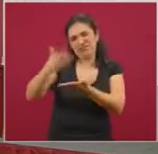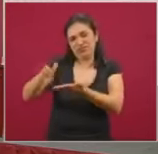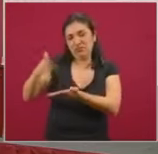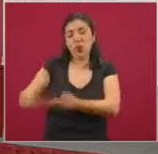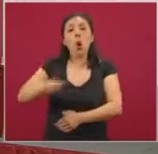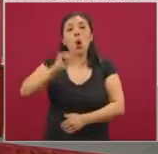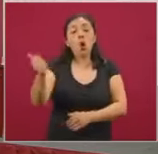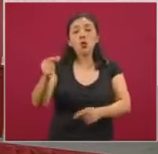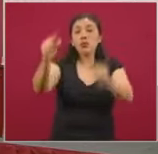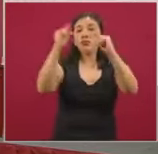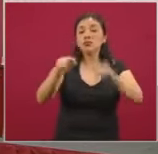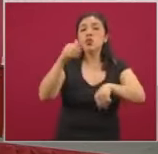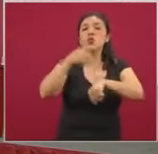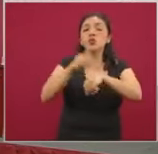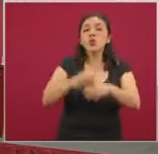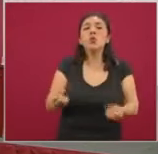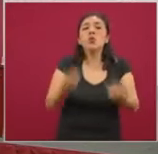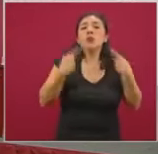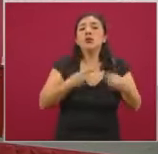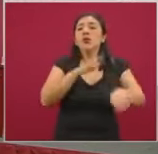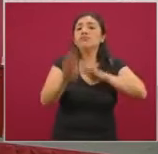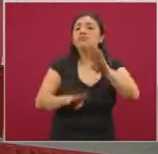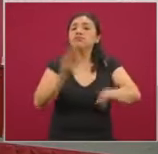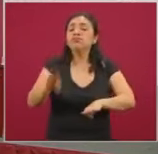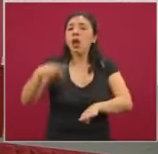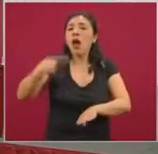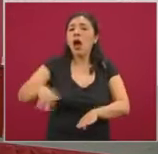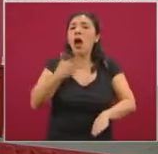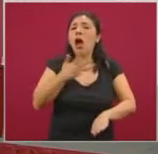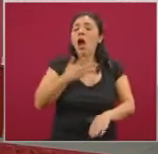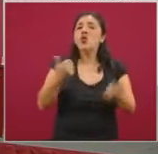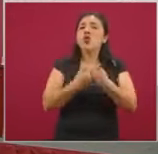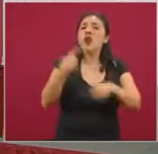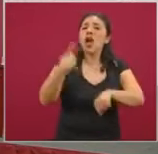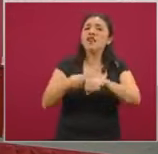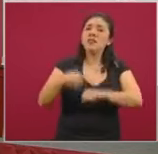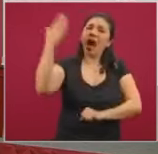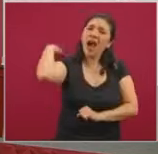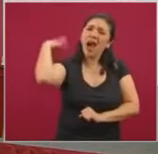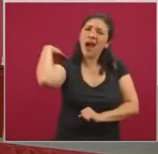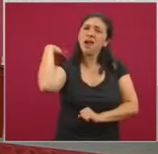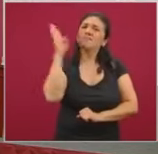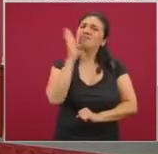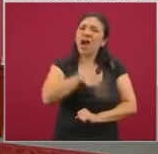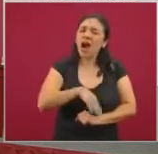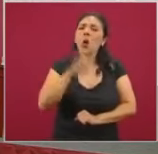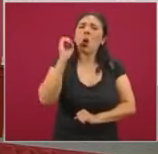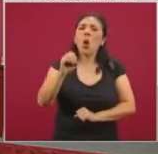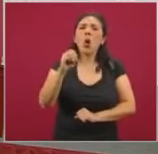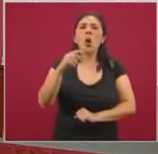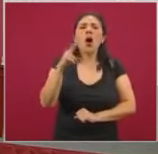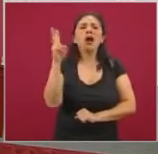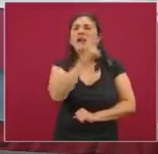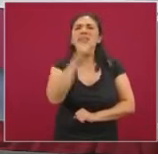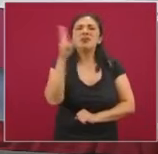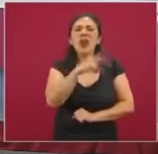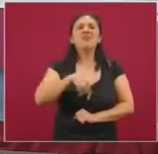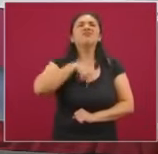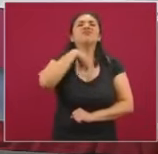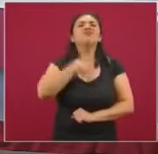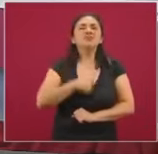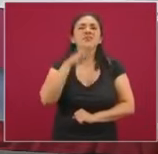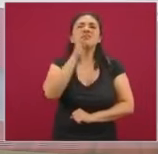un número importante de defunciones que tenían ya sea neumonía típica o síndrome de distrés respiratoria, que también fueron